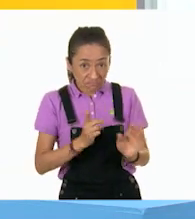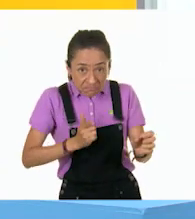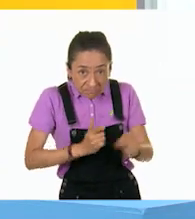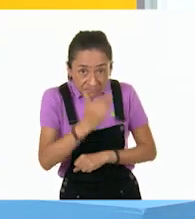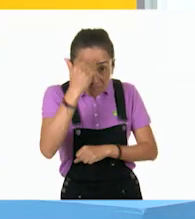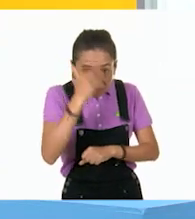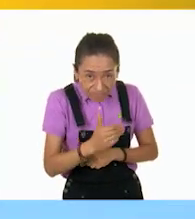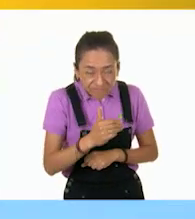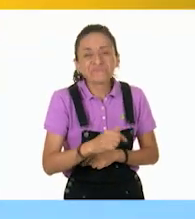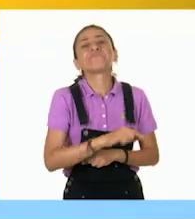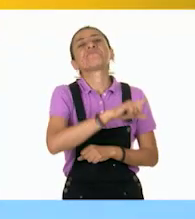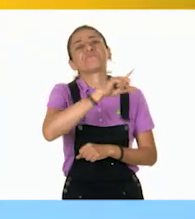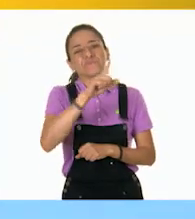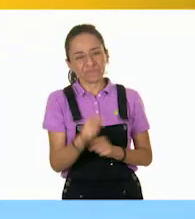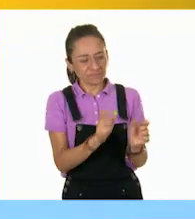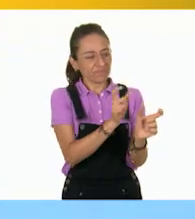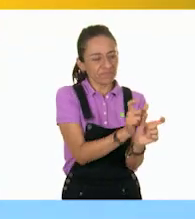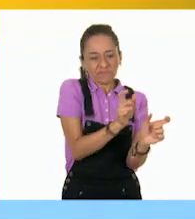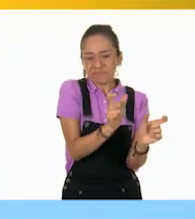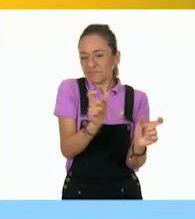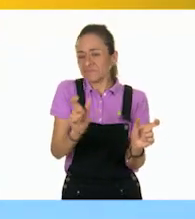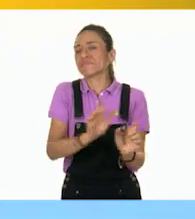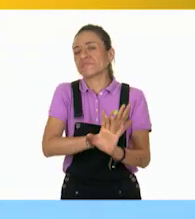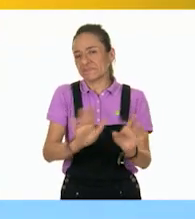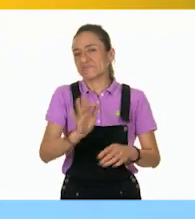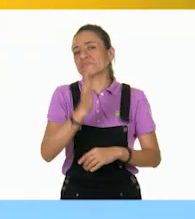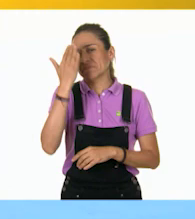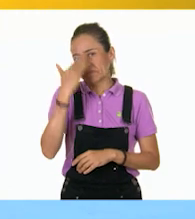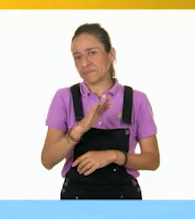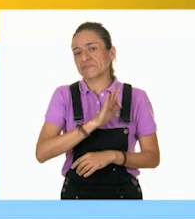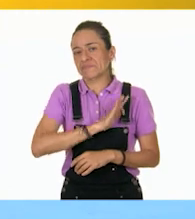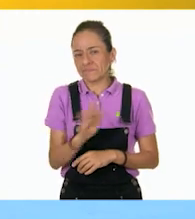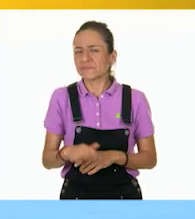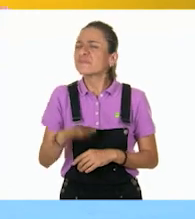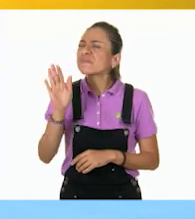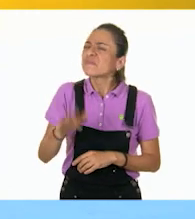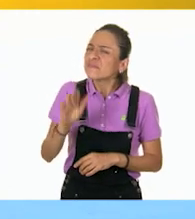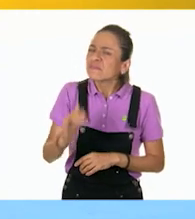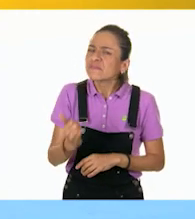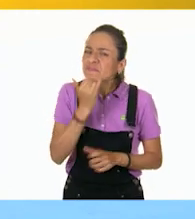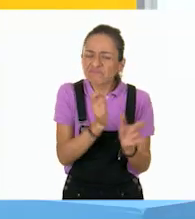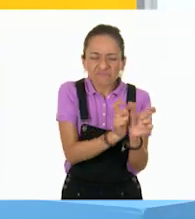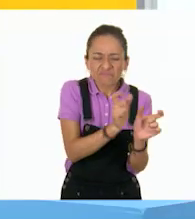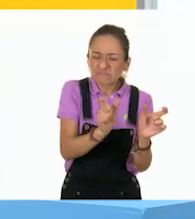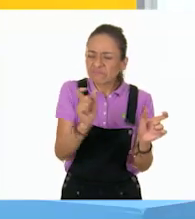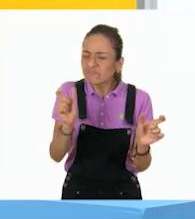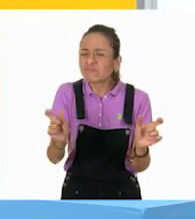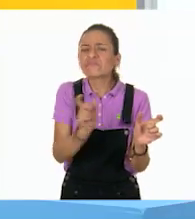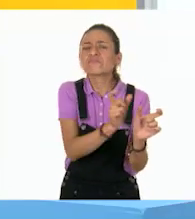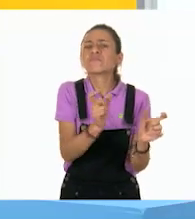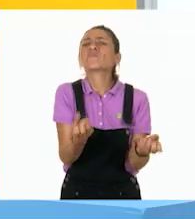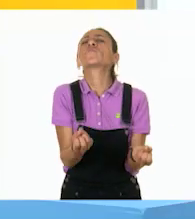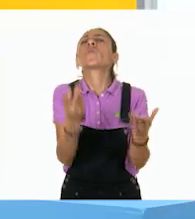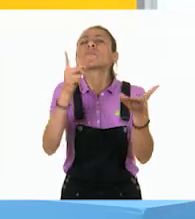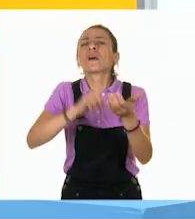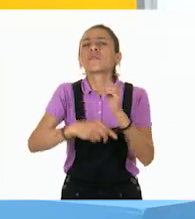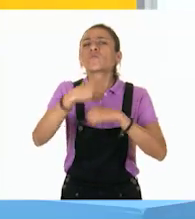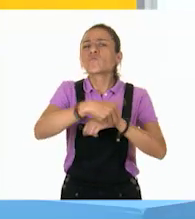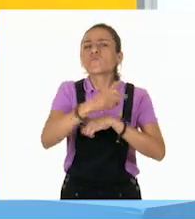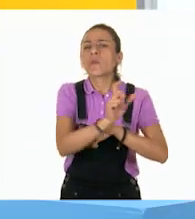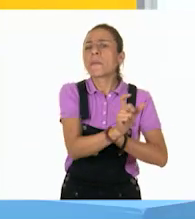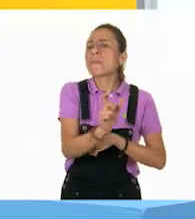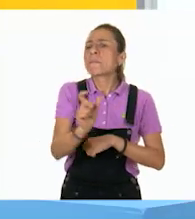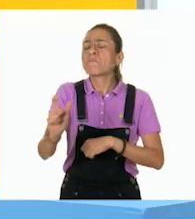la sucesión. Ah, ¿y cuántos términos tiene una sucesión, maestra? Pues hay sucesiones que no tienen